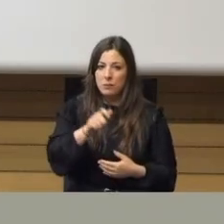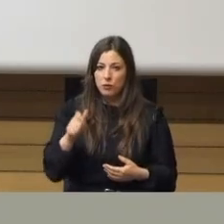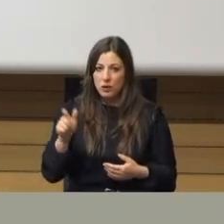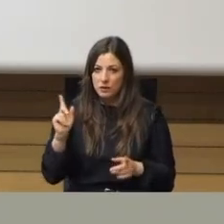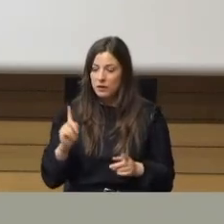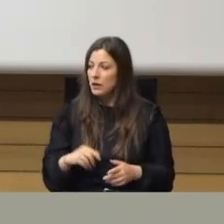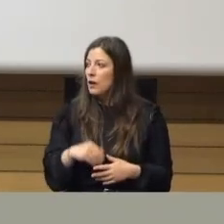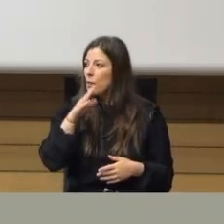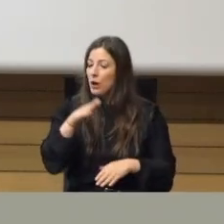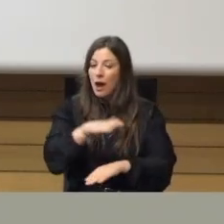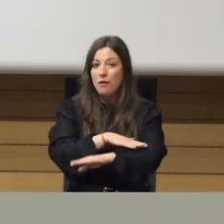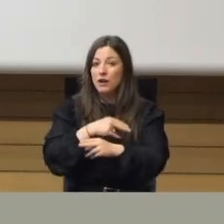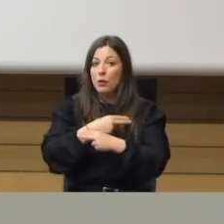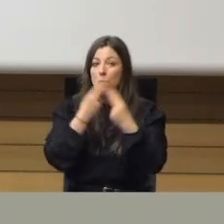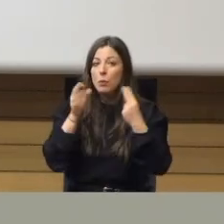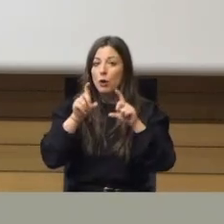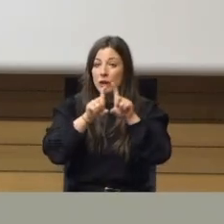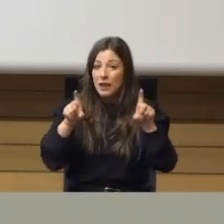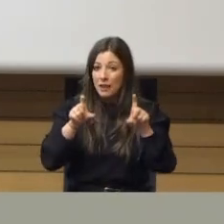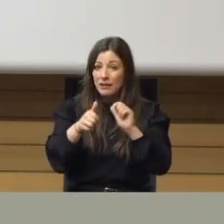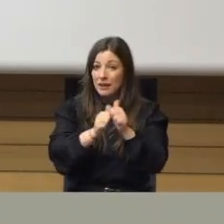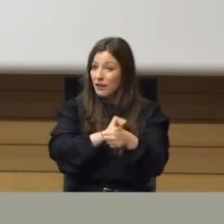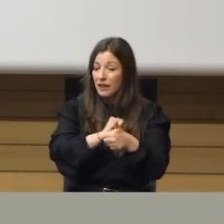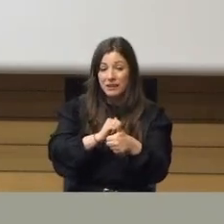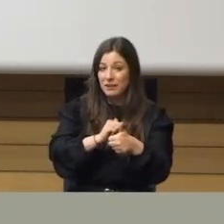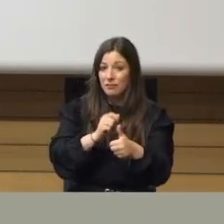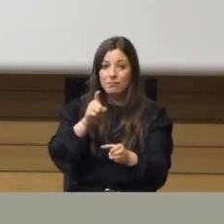Porque la administración pública o las entidades referentes no están interviniendo.